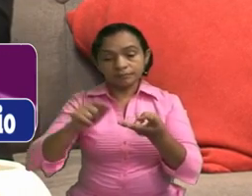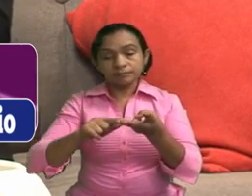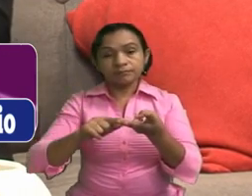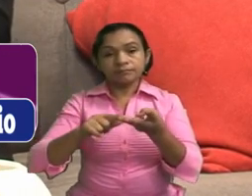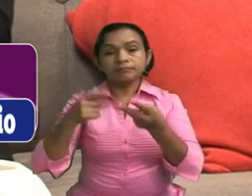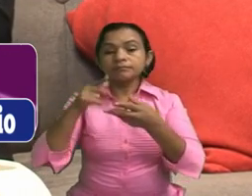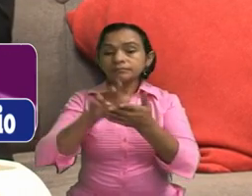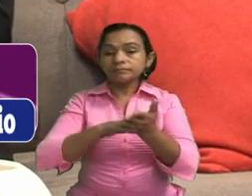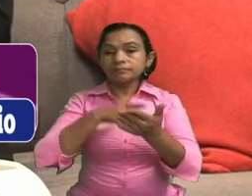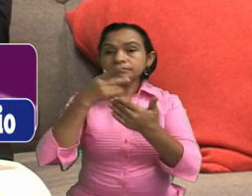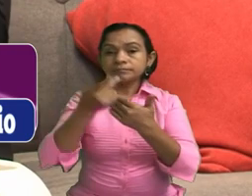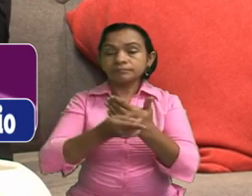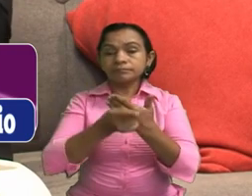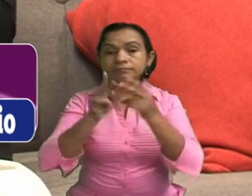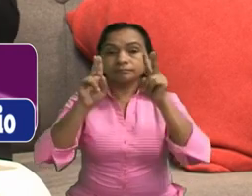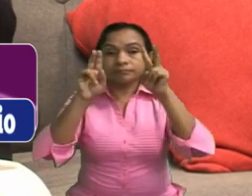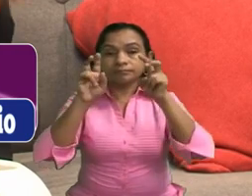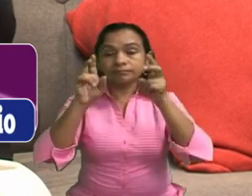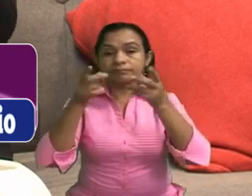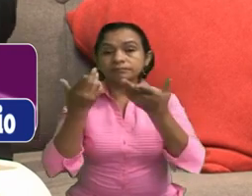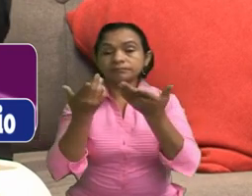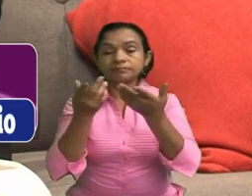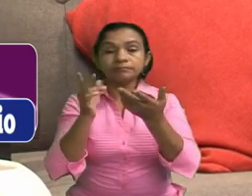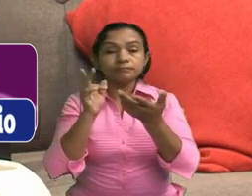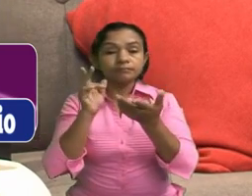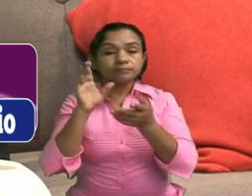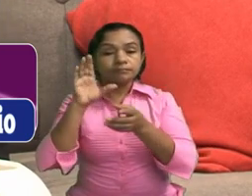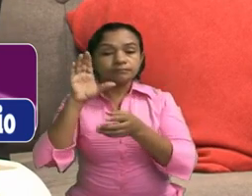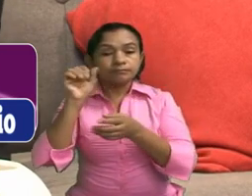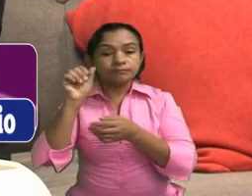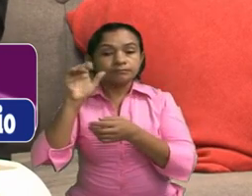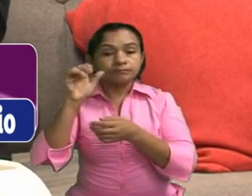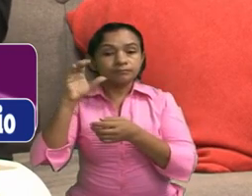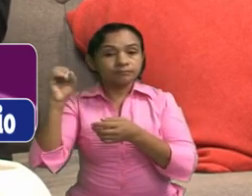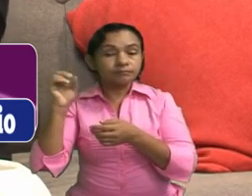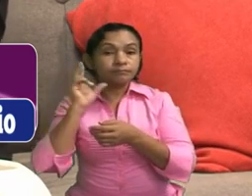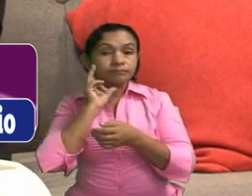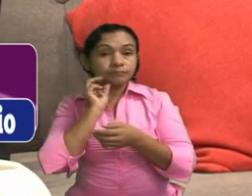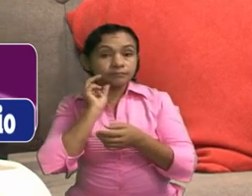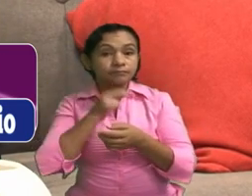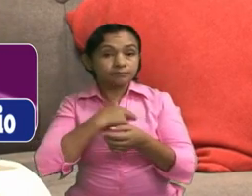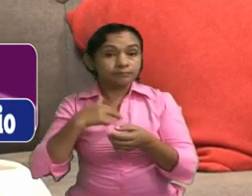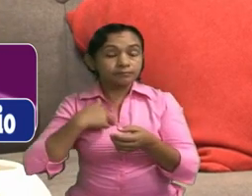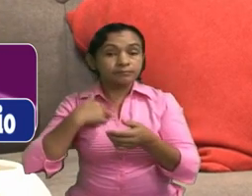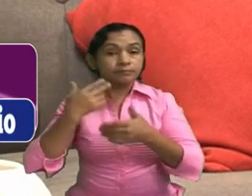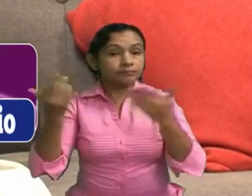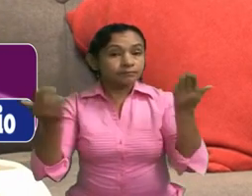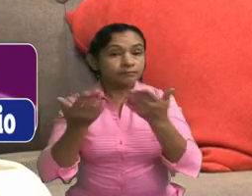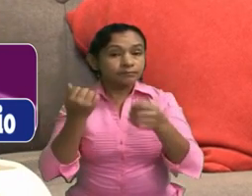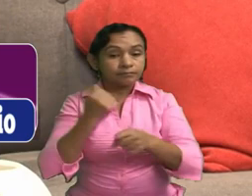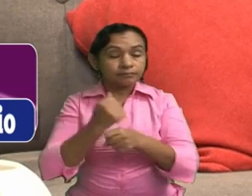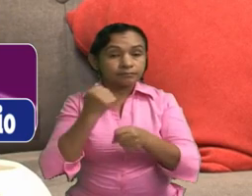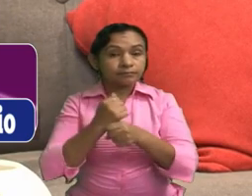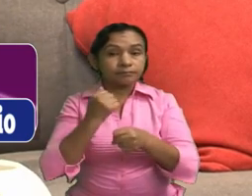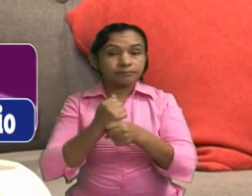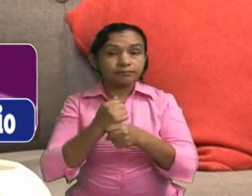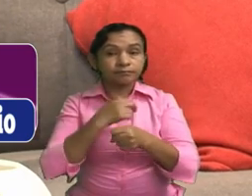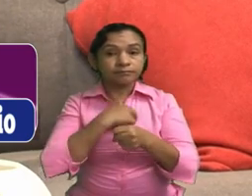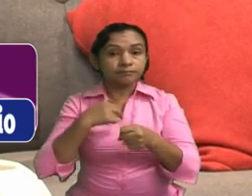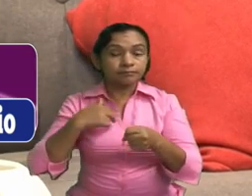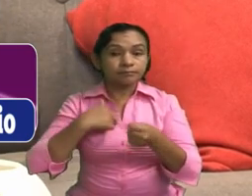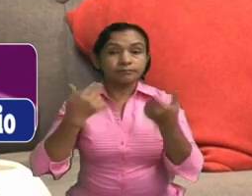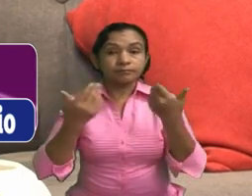emblemáticos con el tema del cacao, desde, uh-huh, la siembra, el manejo, hasta inclusive el procesamiento, ¿verdad? Lo que le llamamos la